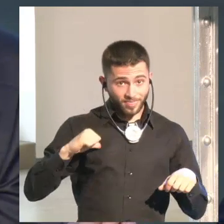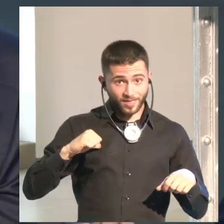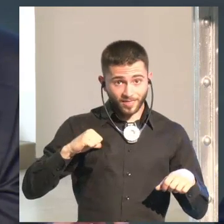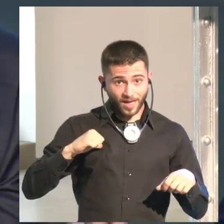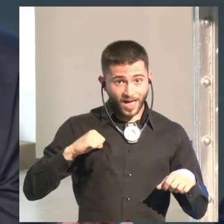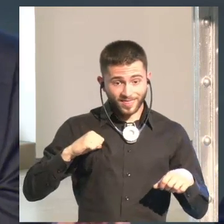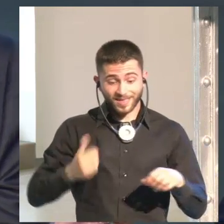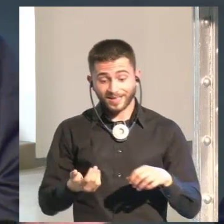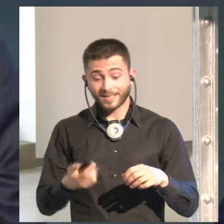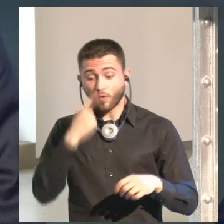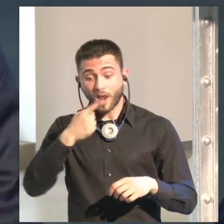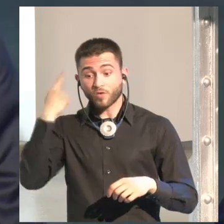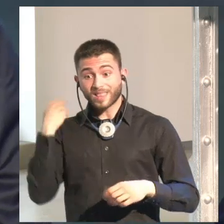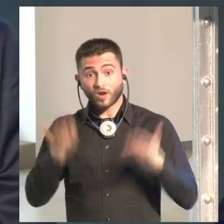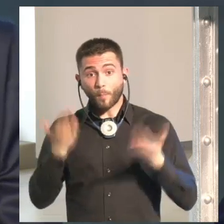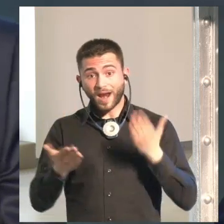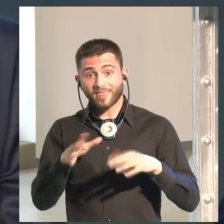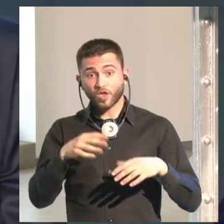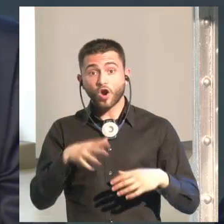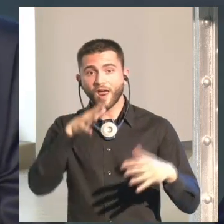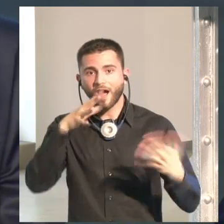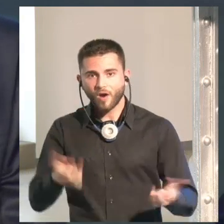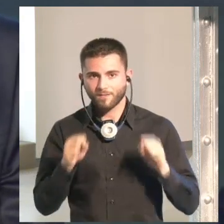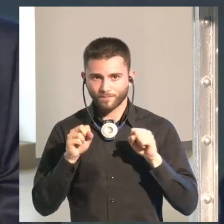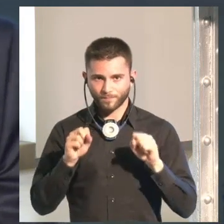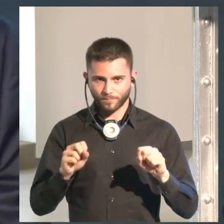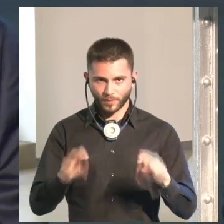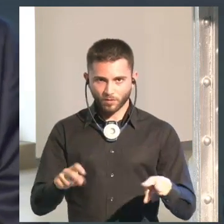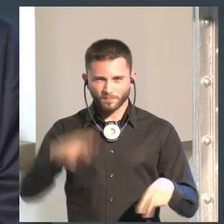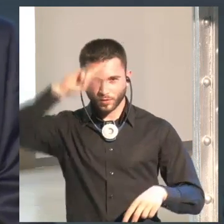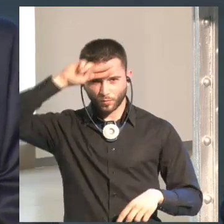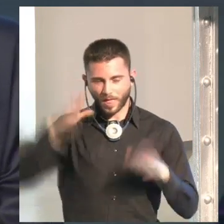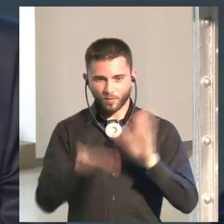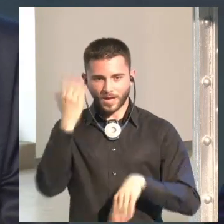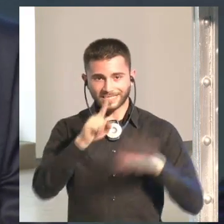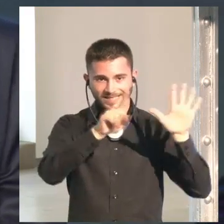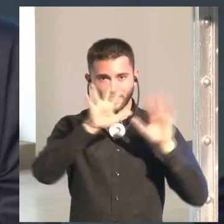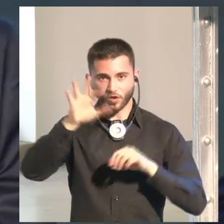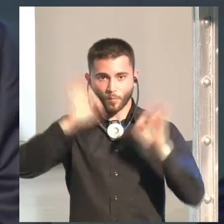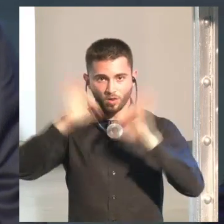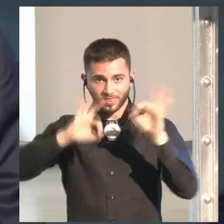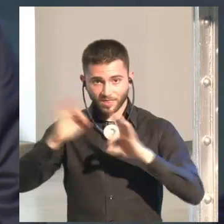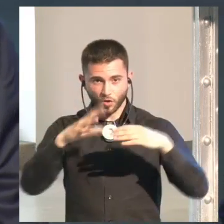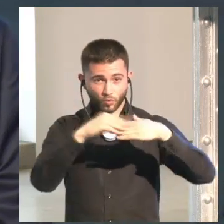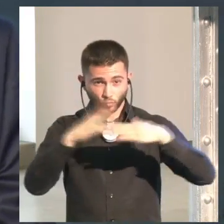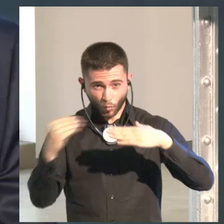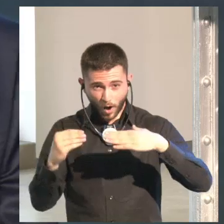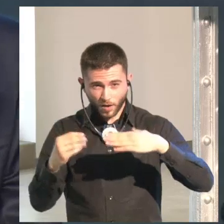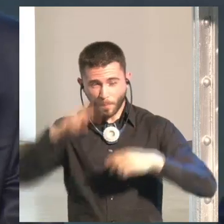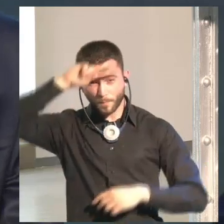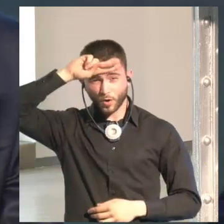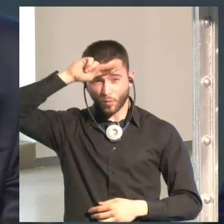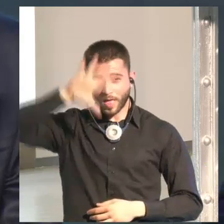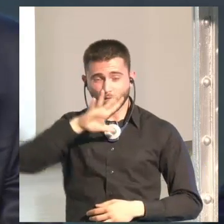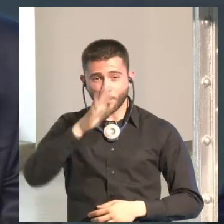estaba antes, un año antes en particular. El 75% de los usuarios estaba preocupado por